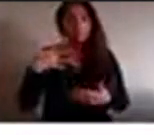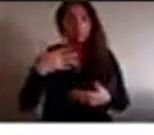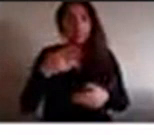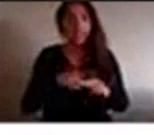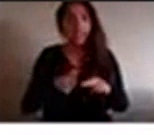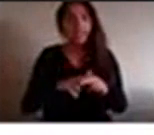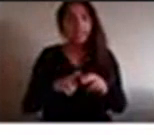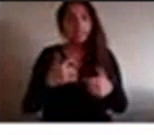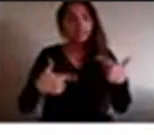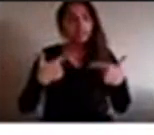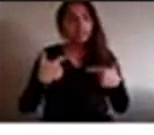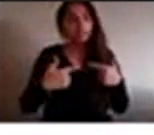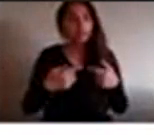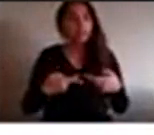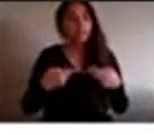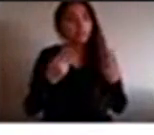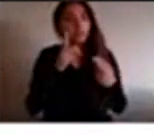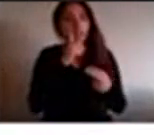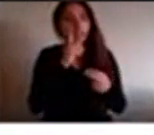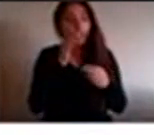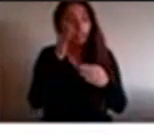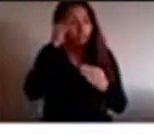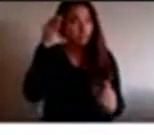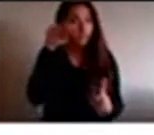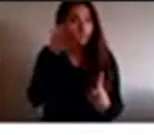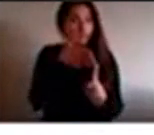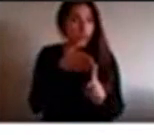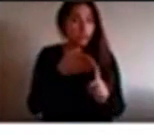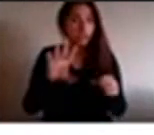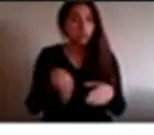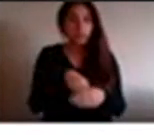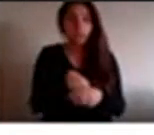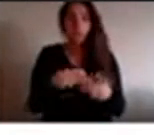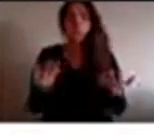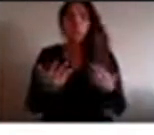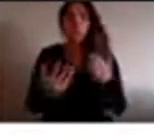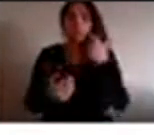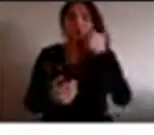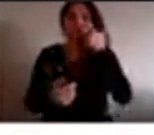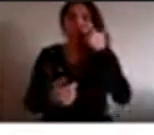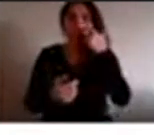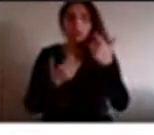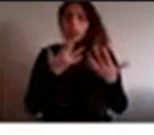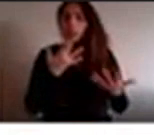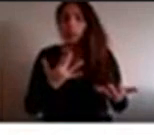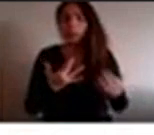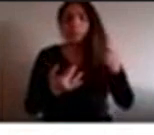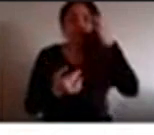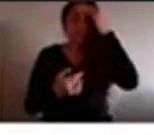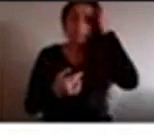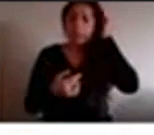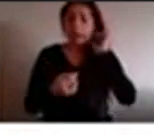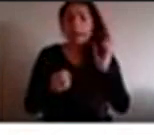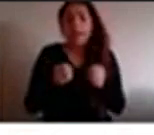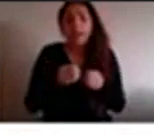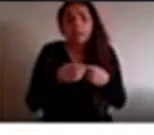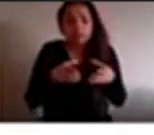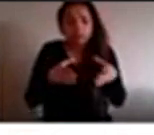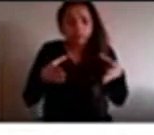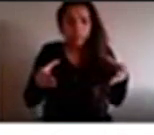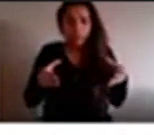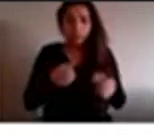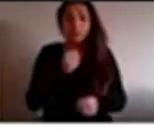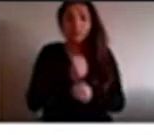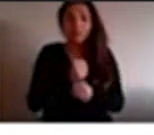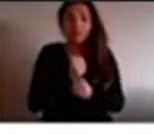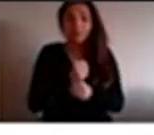un enfoque inclusivo. Y lo anterior simplemente tiene por objeto aumentar y robustecer la fuerza laboral